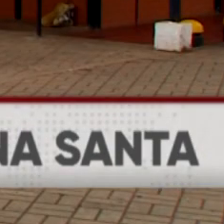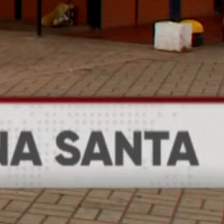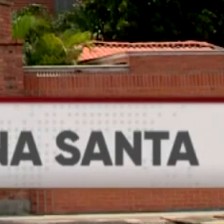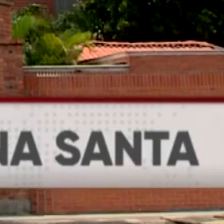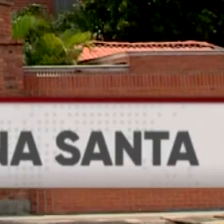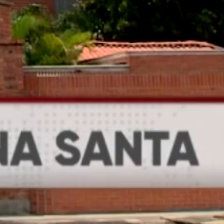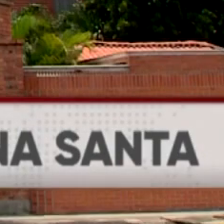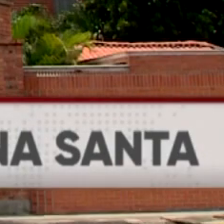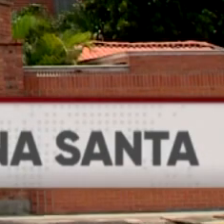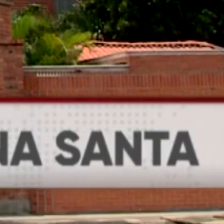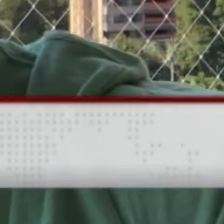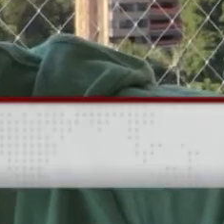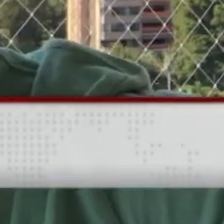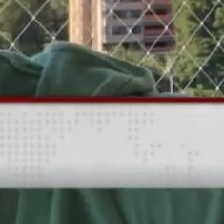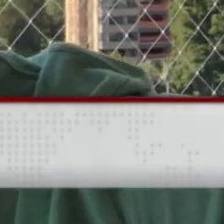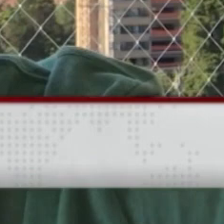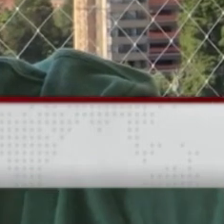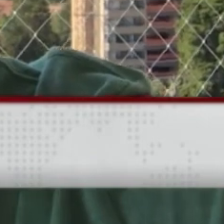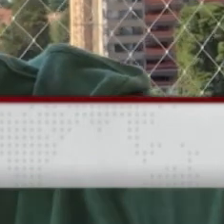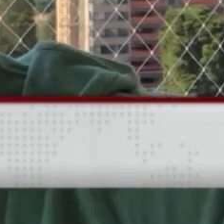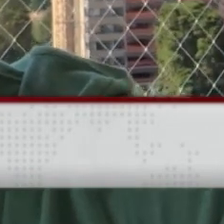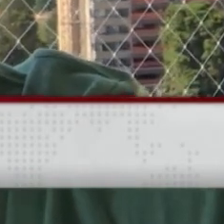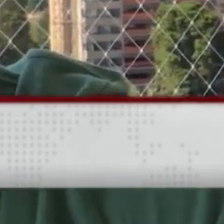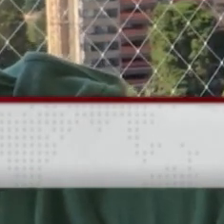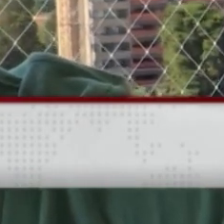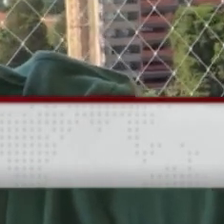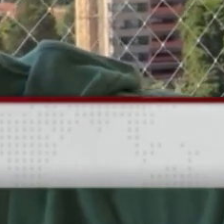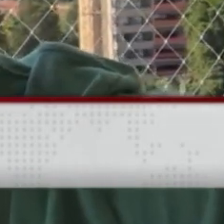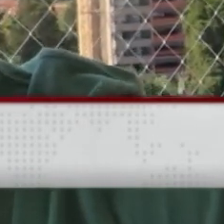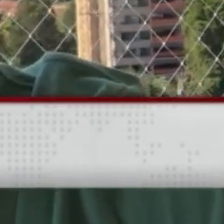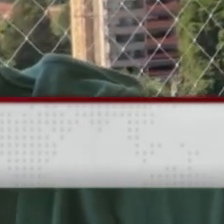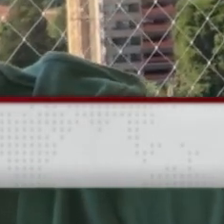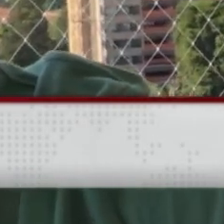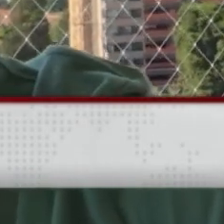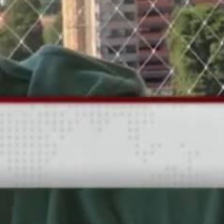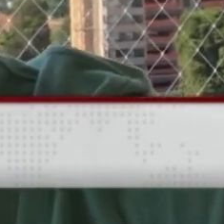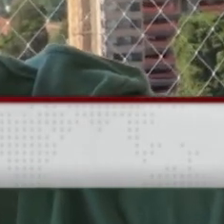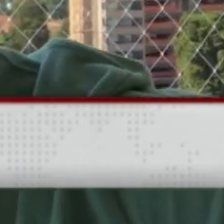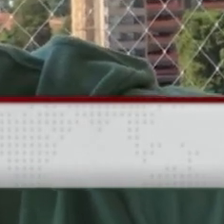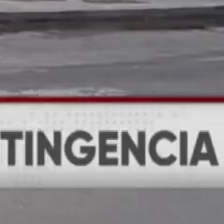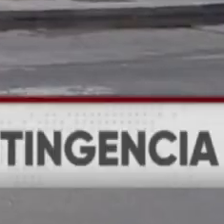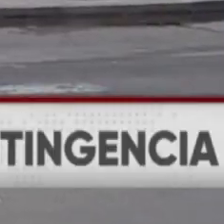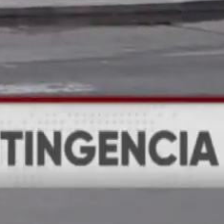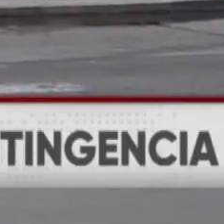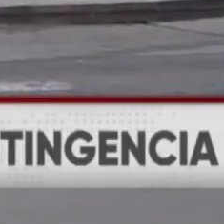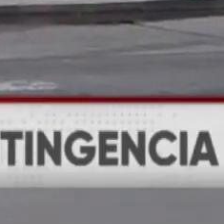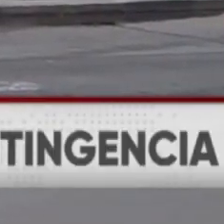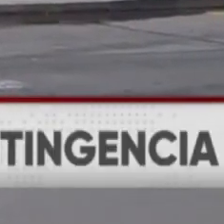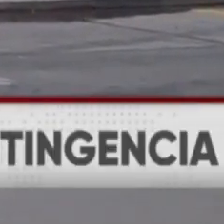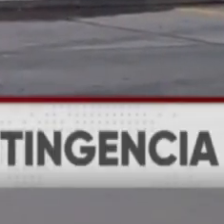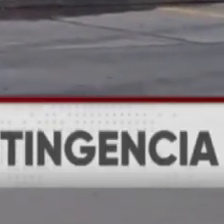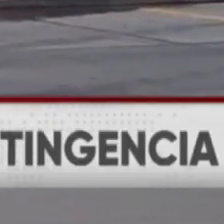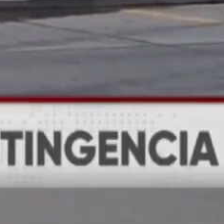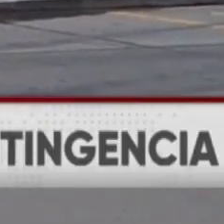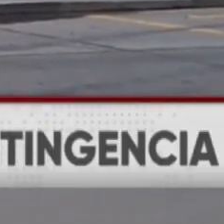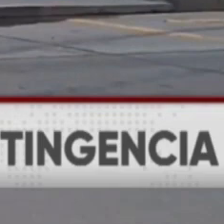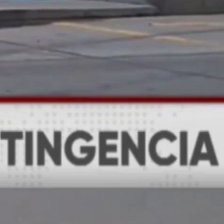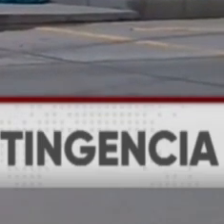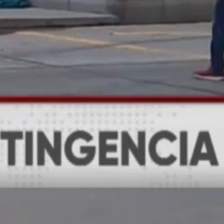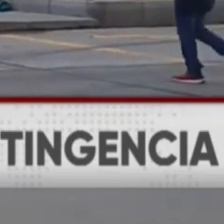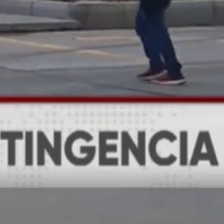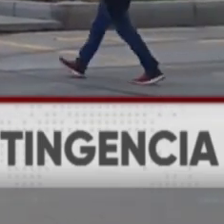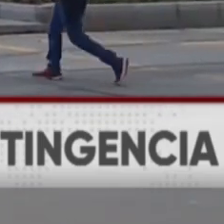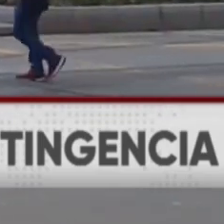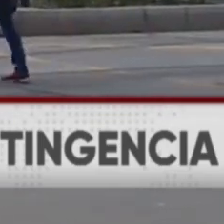Semana Santa están cerradas. Desde Medellín, reportándoles en esta alianza informativa del Valle del Cauca, el confinamiento obligatorio